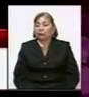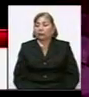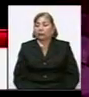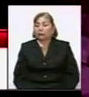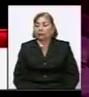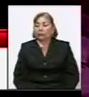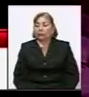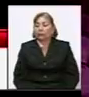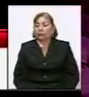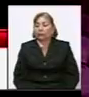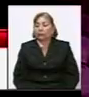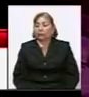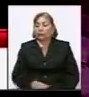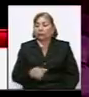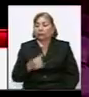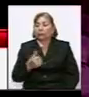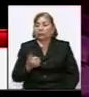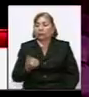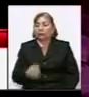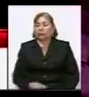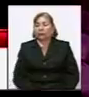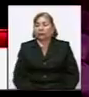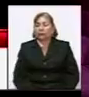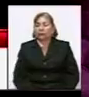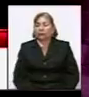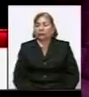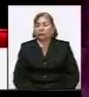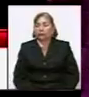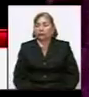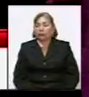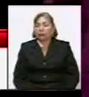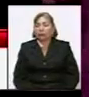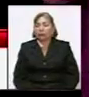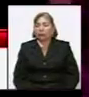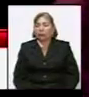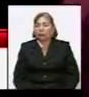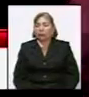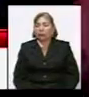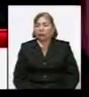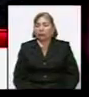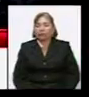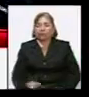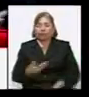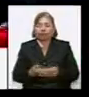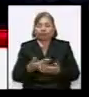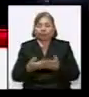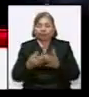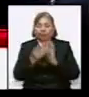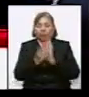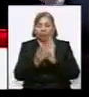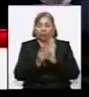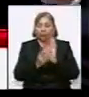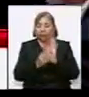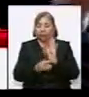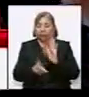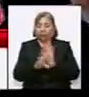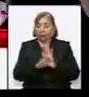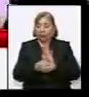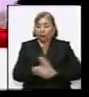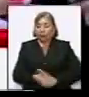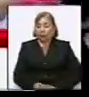pasamos al siguiente crédit ambiente debate del predictamen recaído en el proyecto de ley